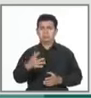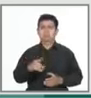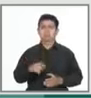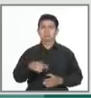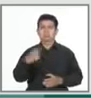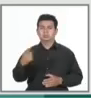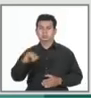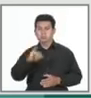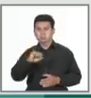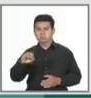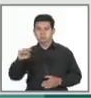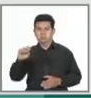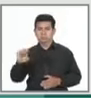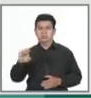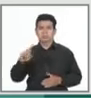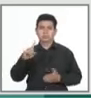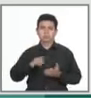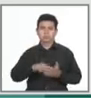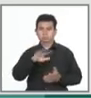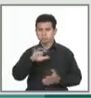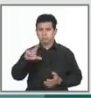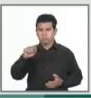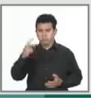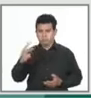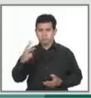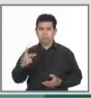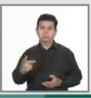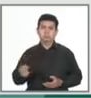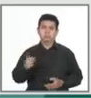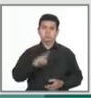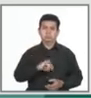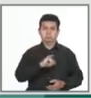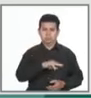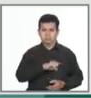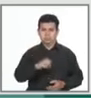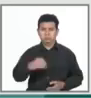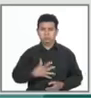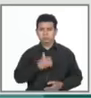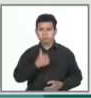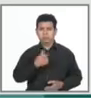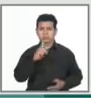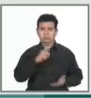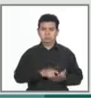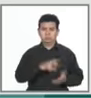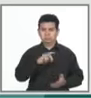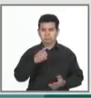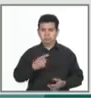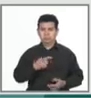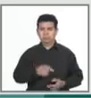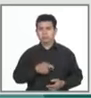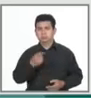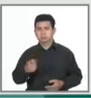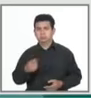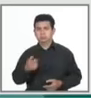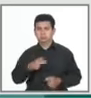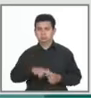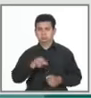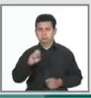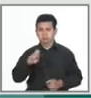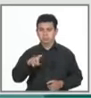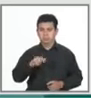este mil 522 y bienestar mil 31 sedena